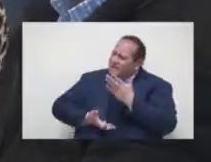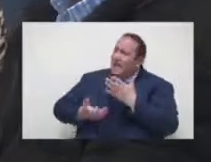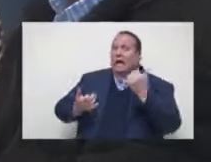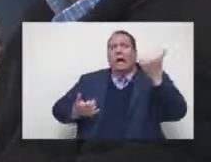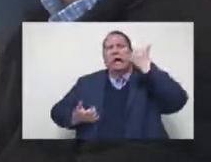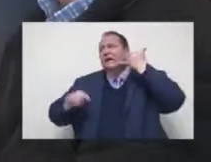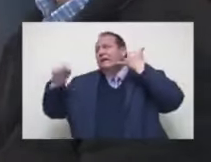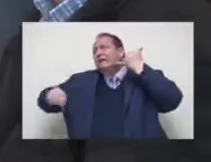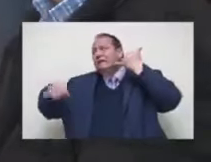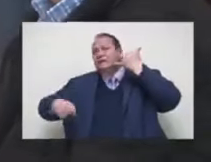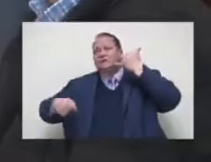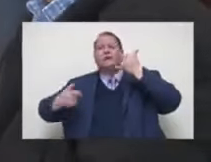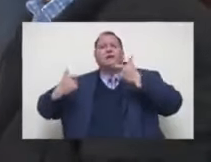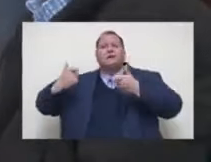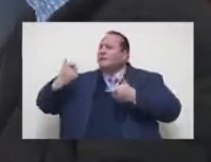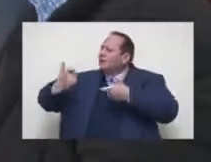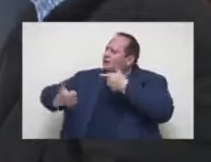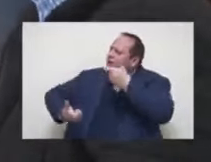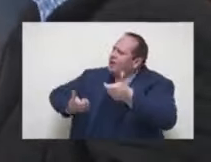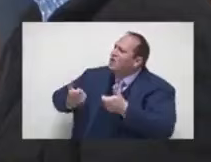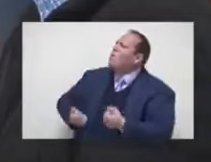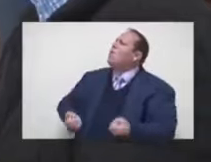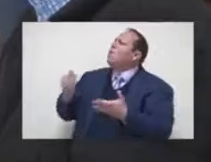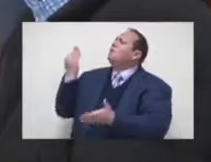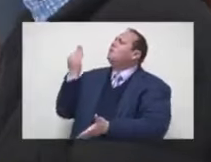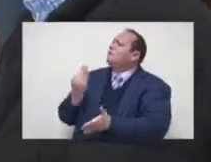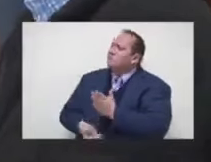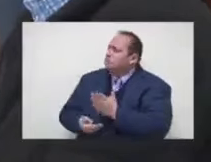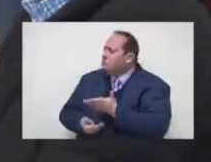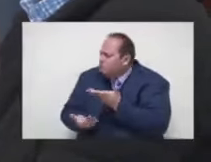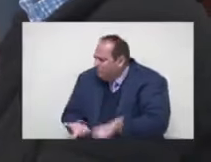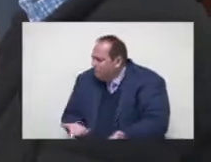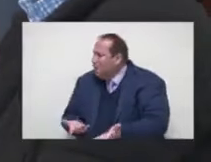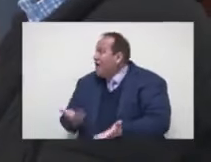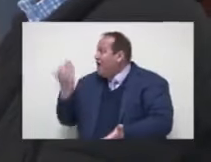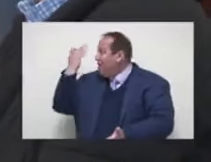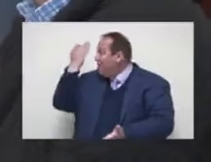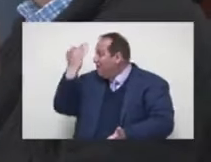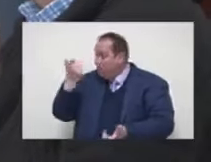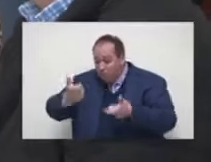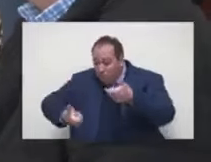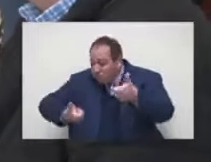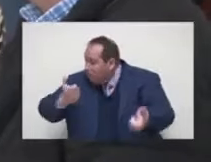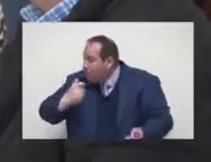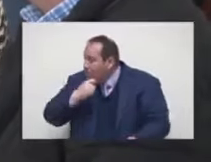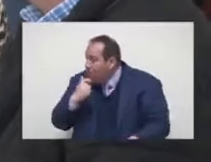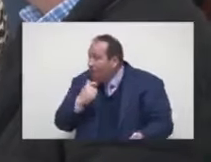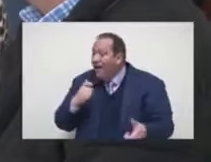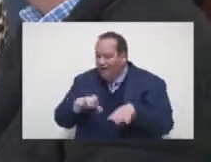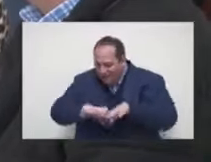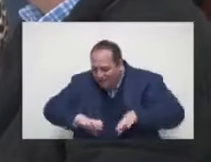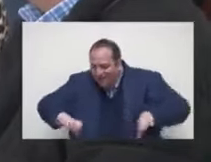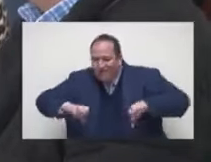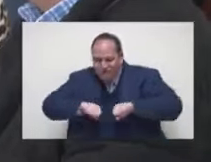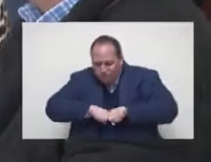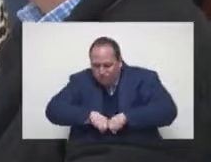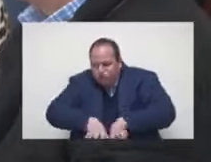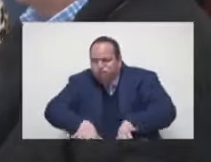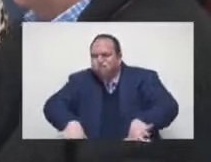recibimos. Inversión, Armando, ¿cuánto se requiere y desde cuándo no hay una inversión poderosa que nos permita tener una arteria